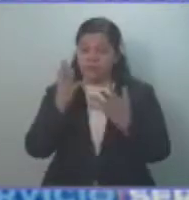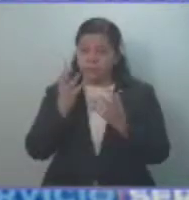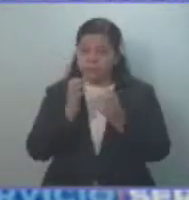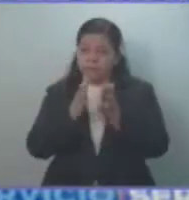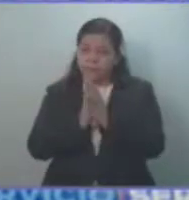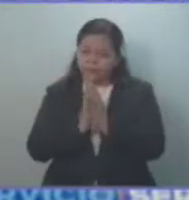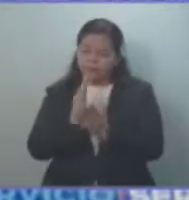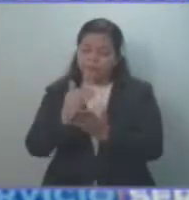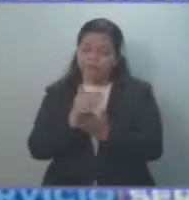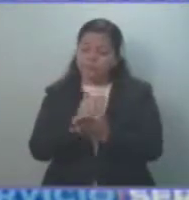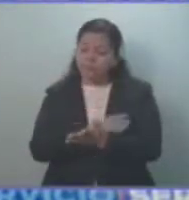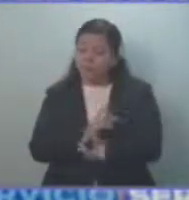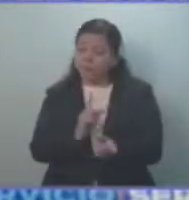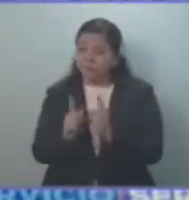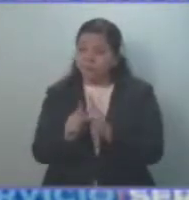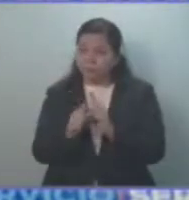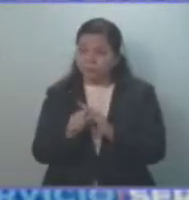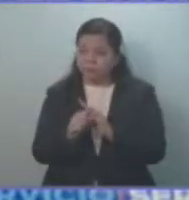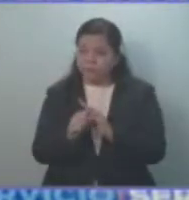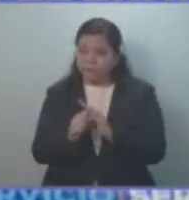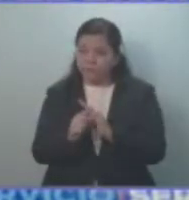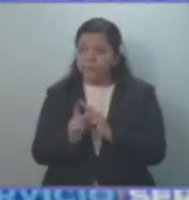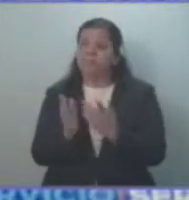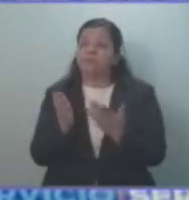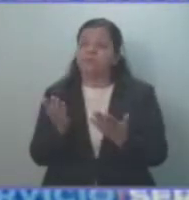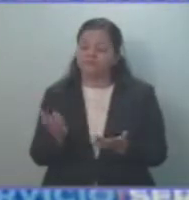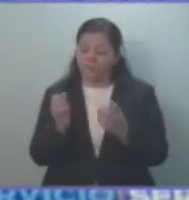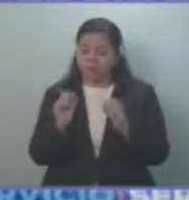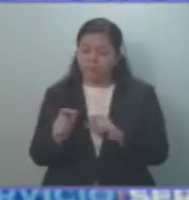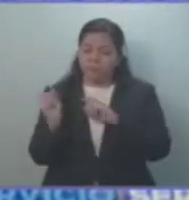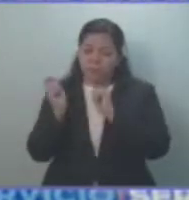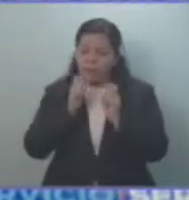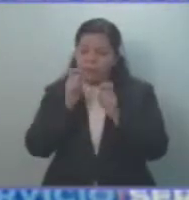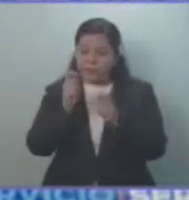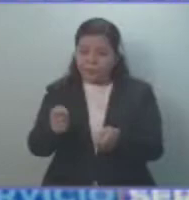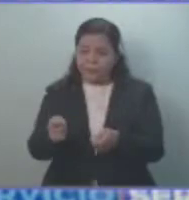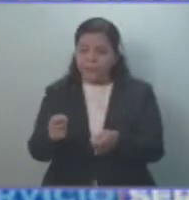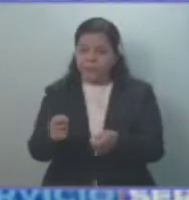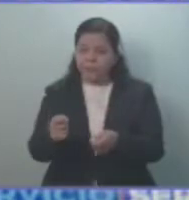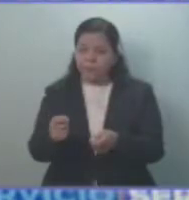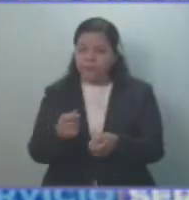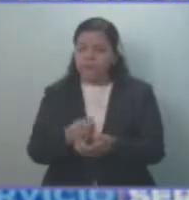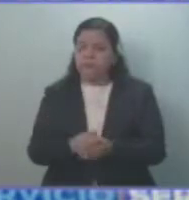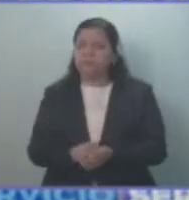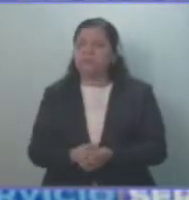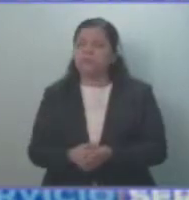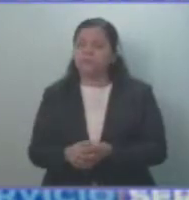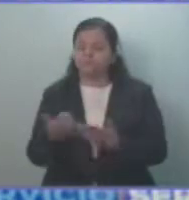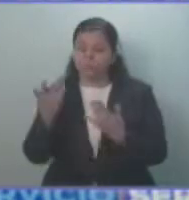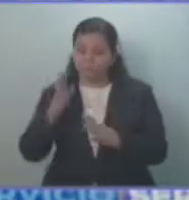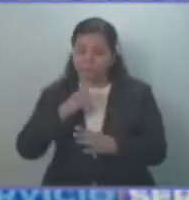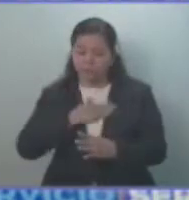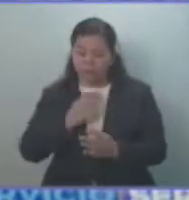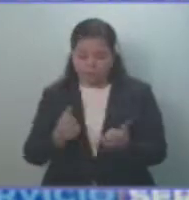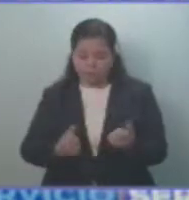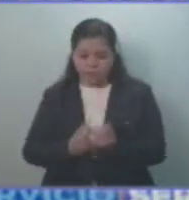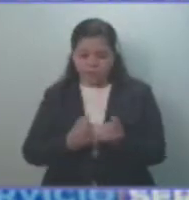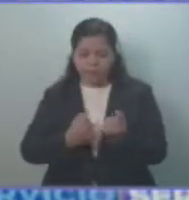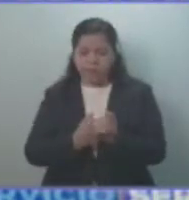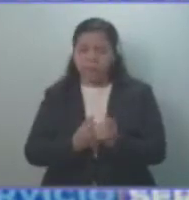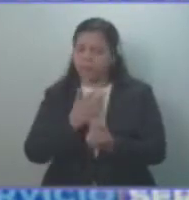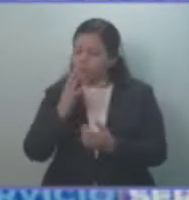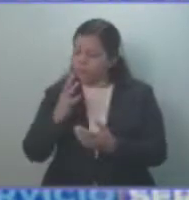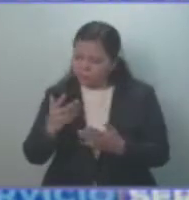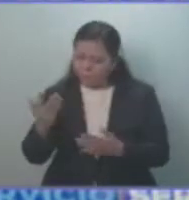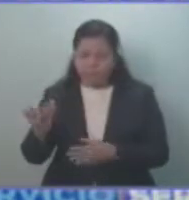solicitarle modificación de agenda en el sentido de introducir una pieza de correspondencia, la cual tiene el acompañamiento de